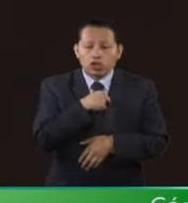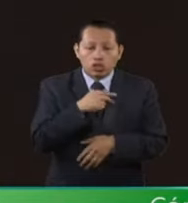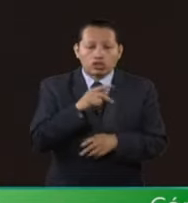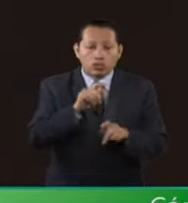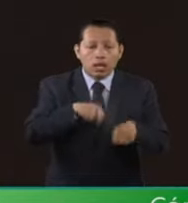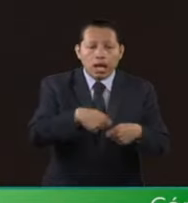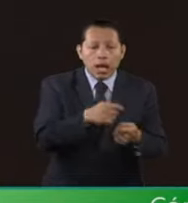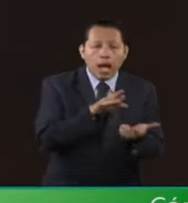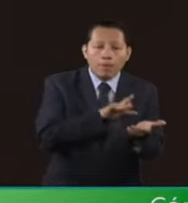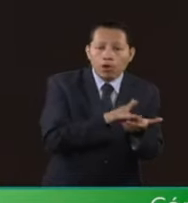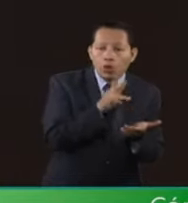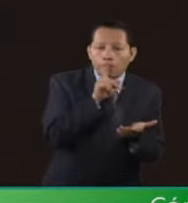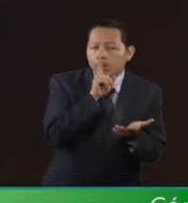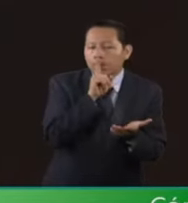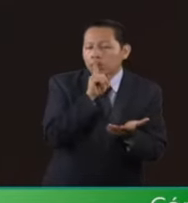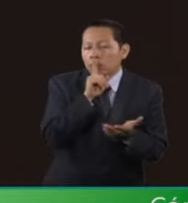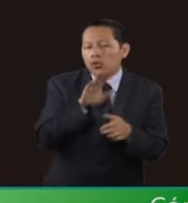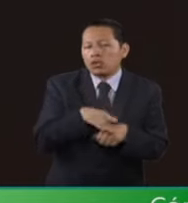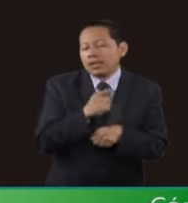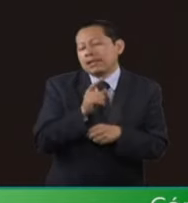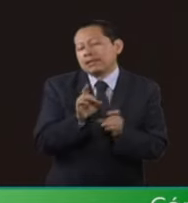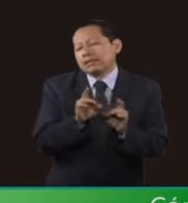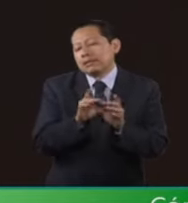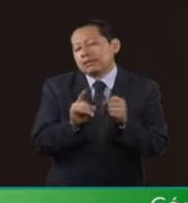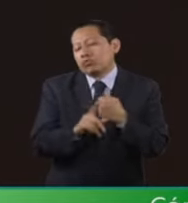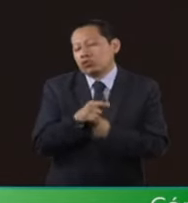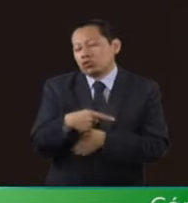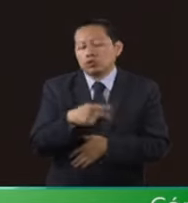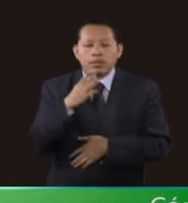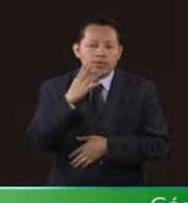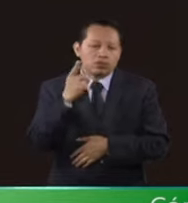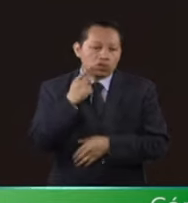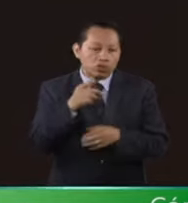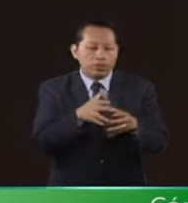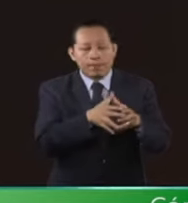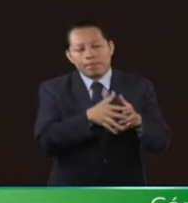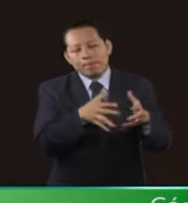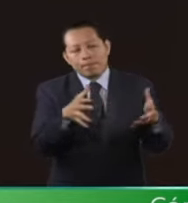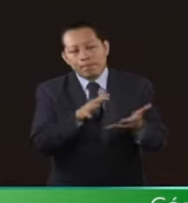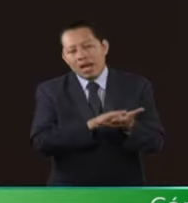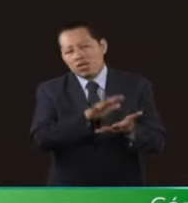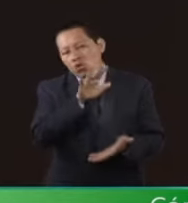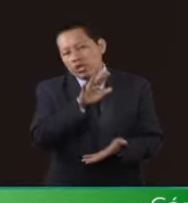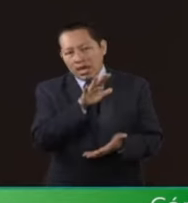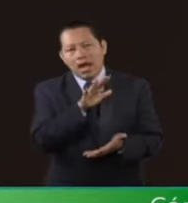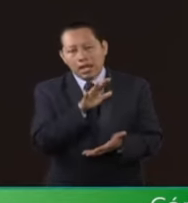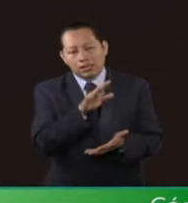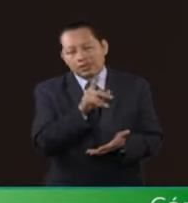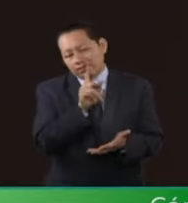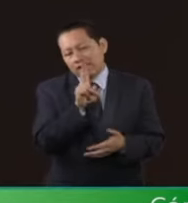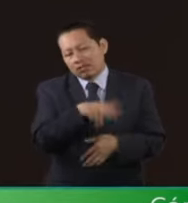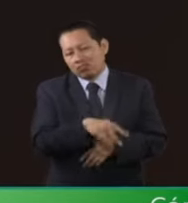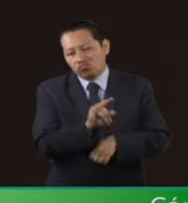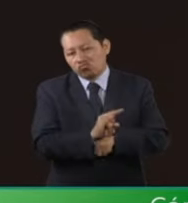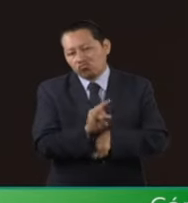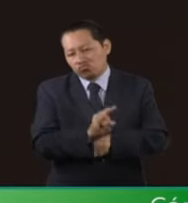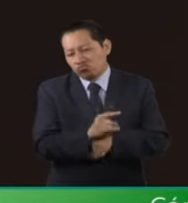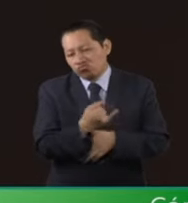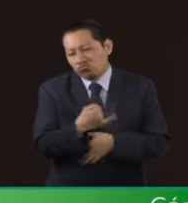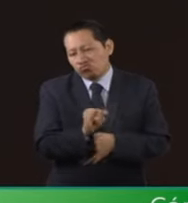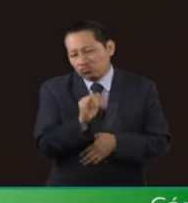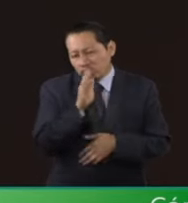para utilizar una legitimidad cuestionada en esta Cámara por su mayoría constitucional espuria, ni